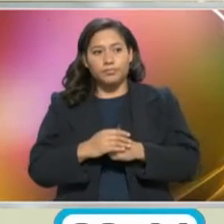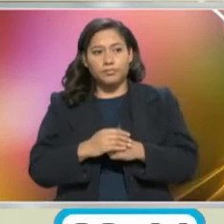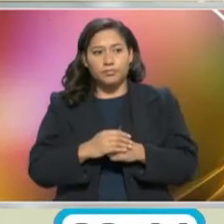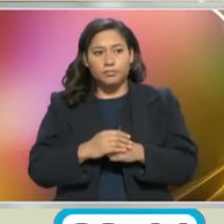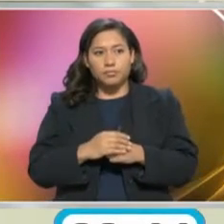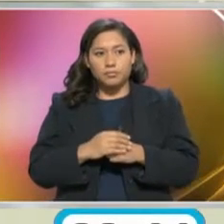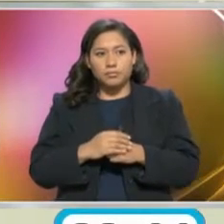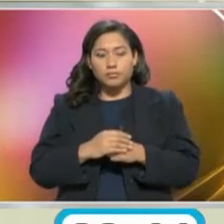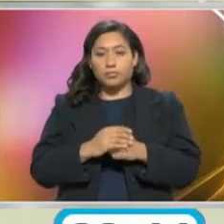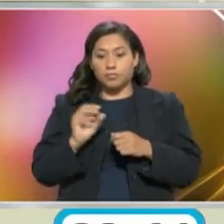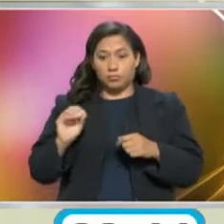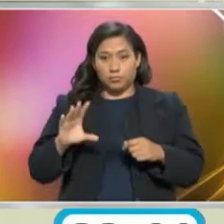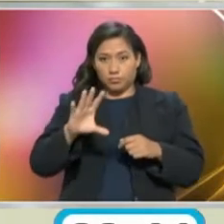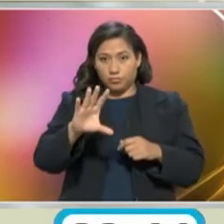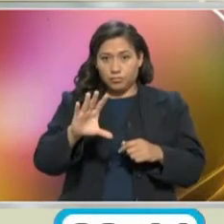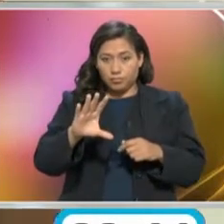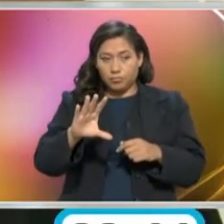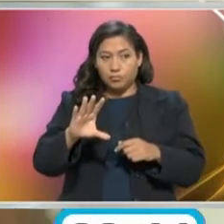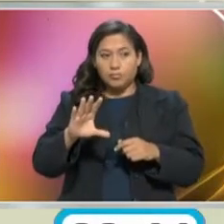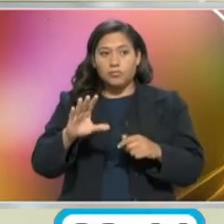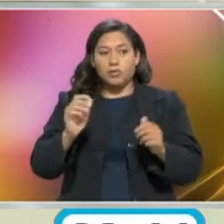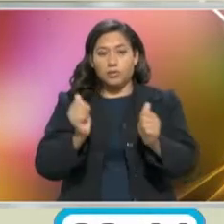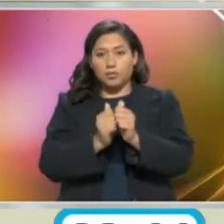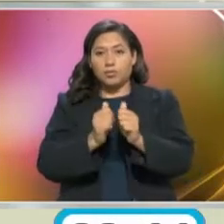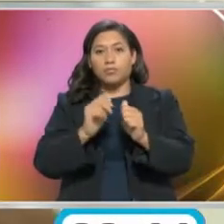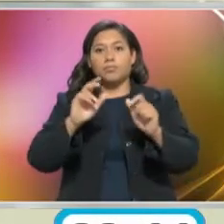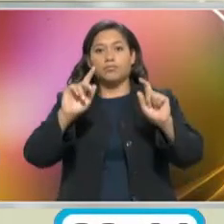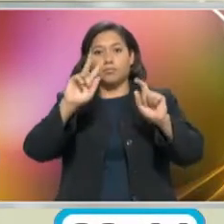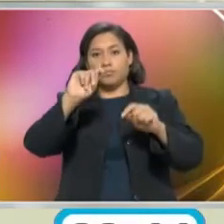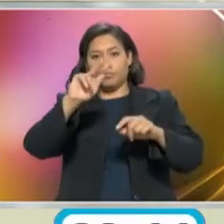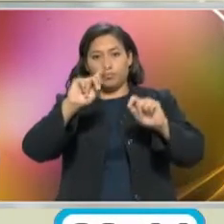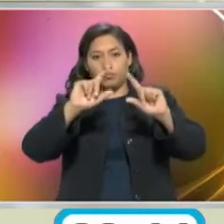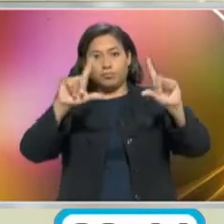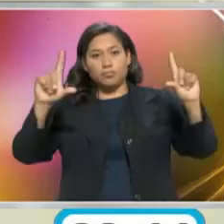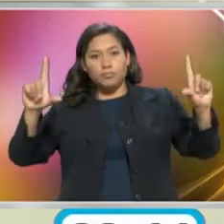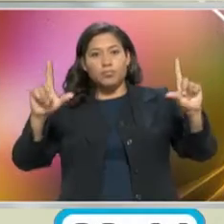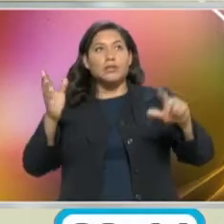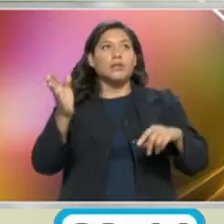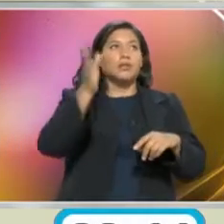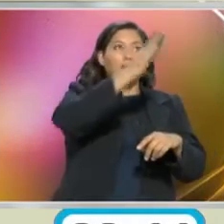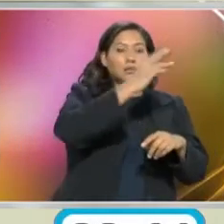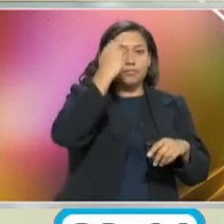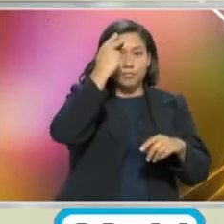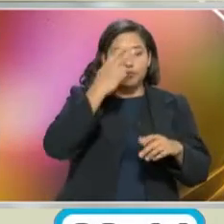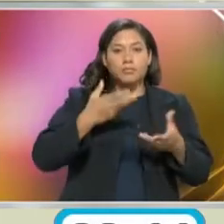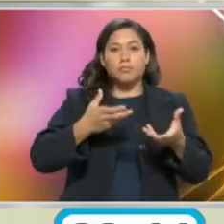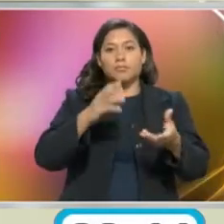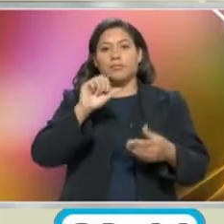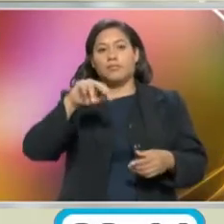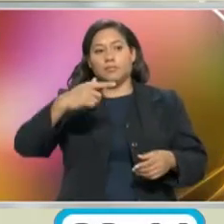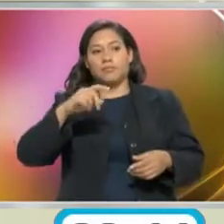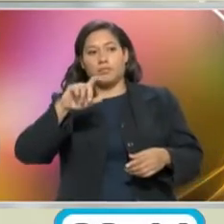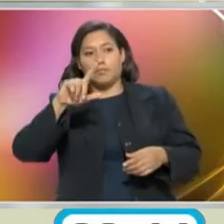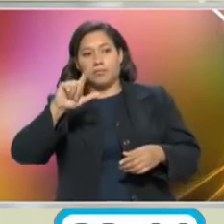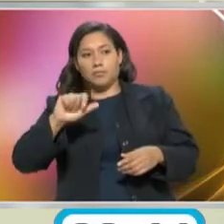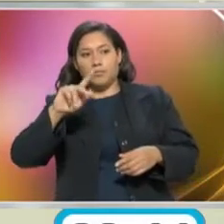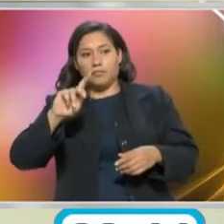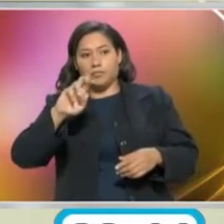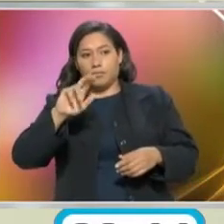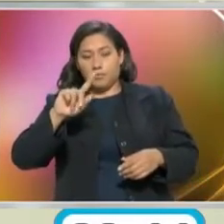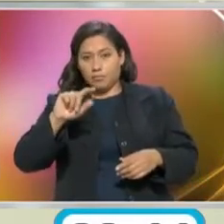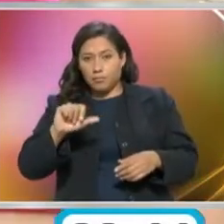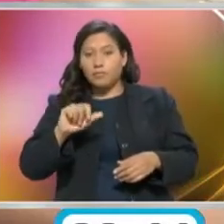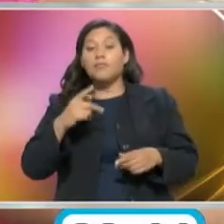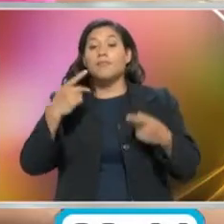La transmisión se hace también simultánea con una pantalla al lado del Palacio de Bellas Artes, sobre la calle Ángela Peralta, que da hacia la Alameda. Que toda la gente